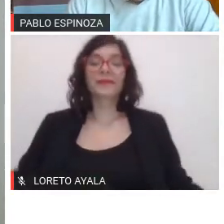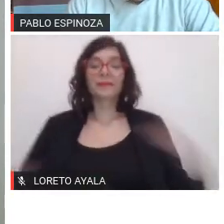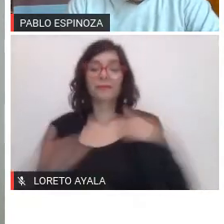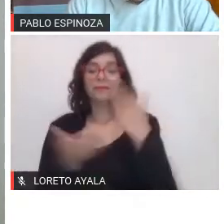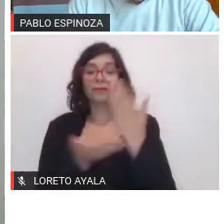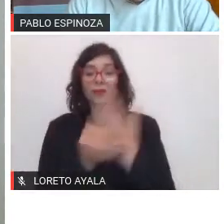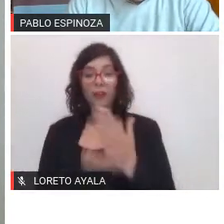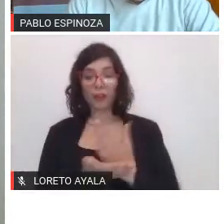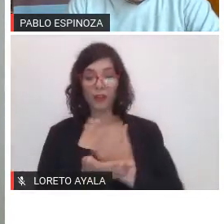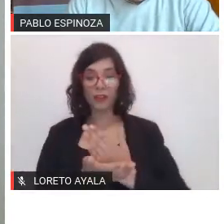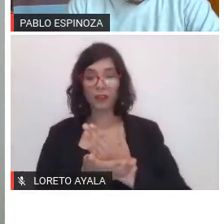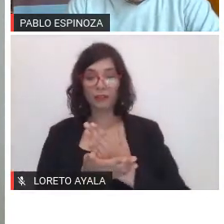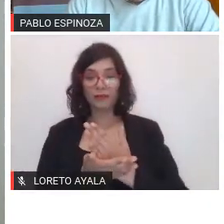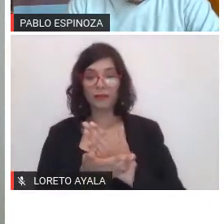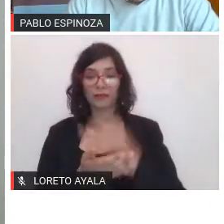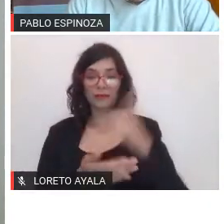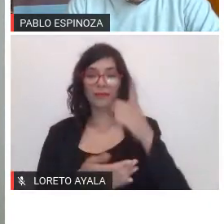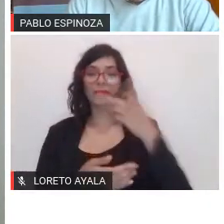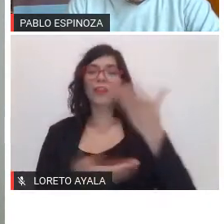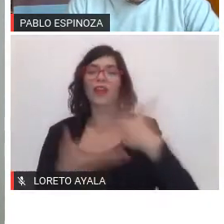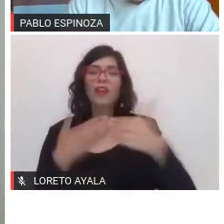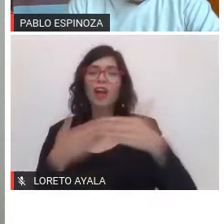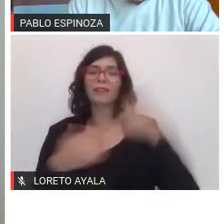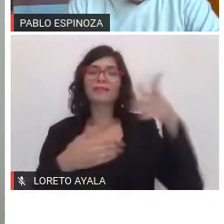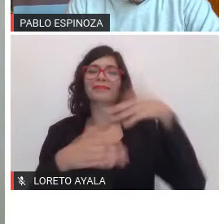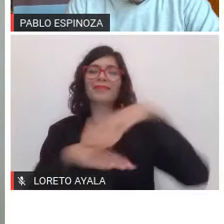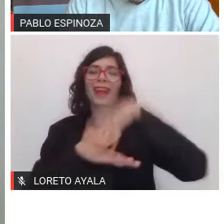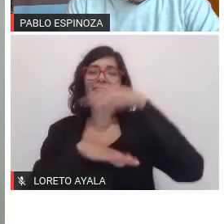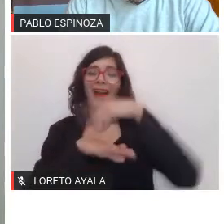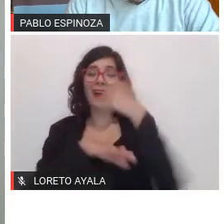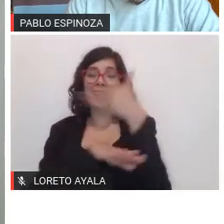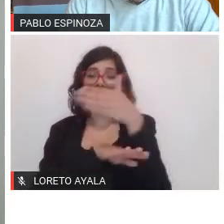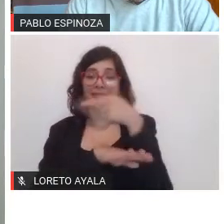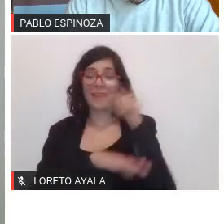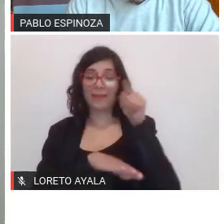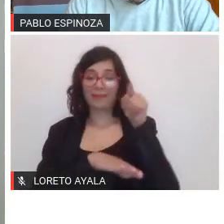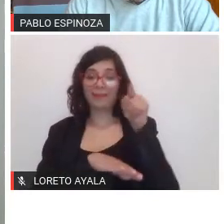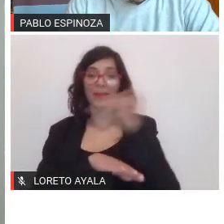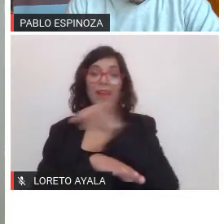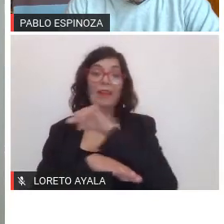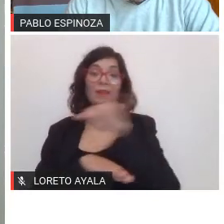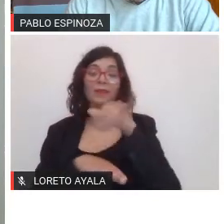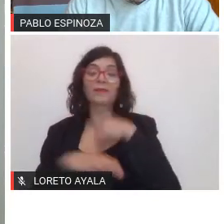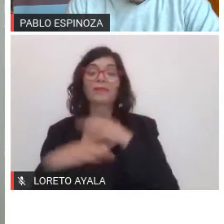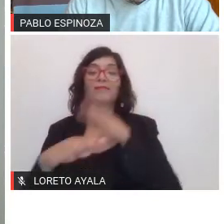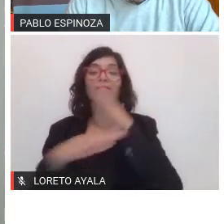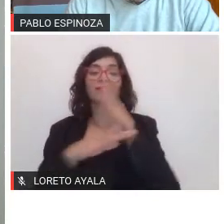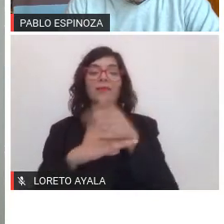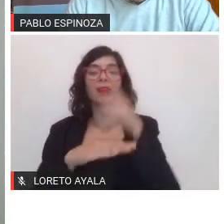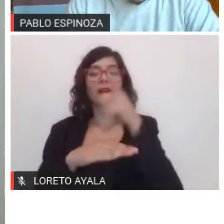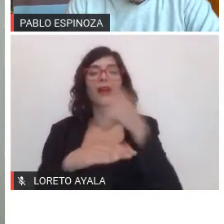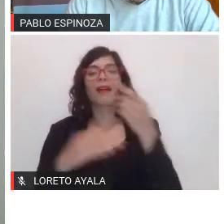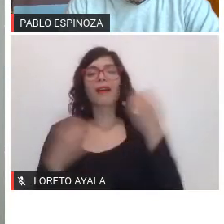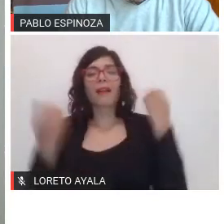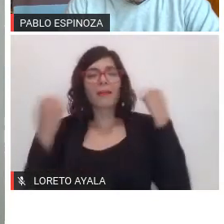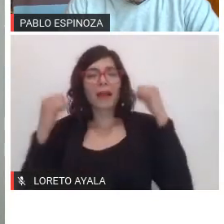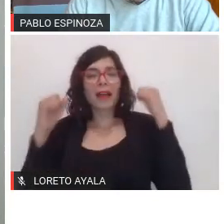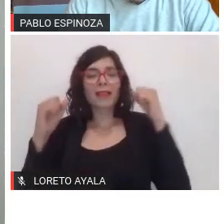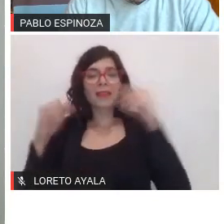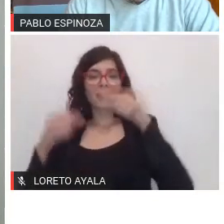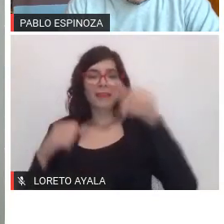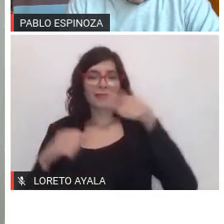North American College de la ciudad de Arica, y también como preparador físico de entrenamiento por mesas chiles de aquí, de la